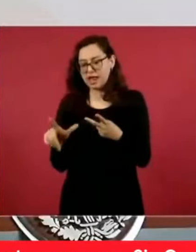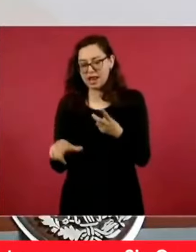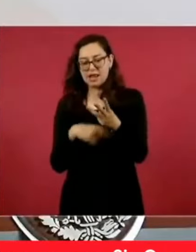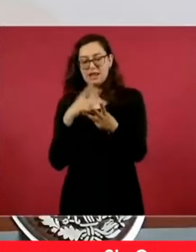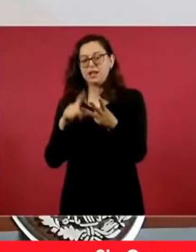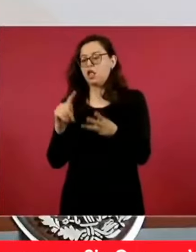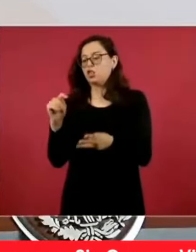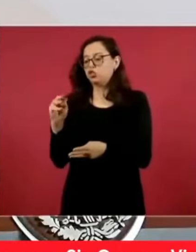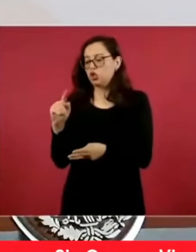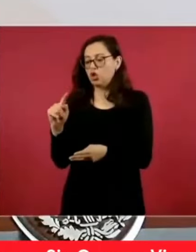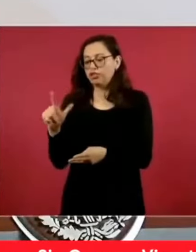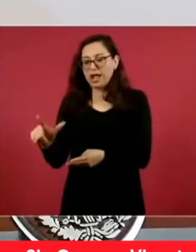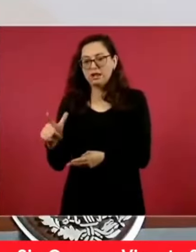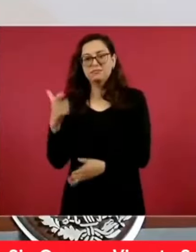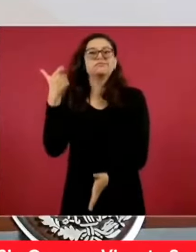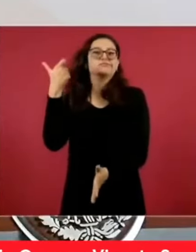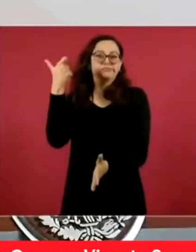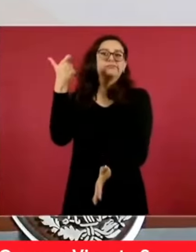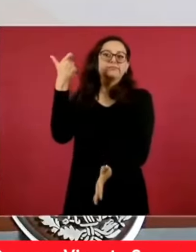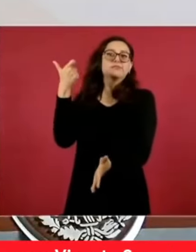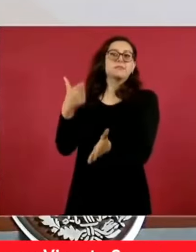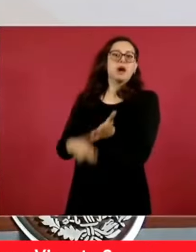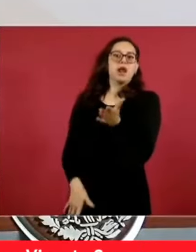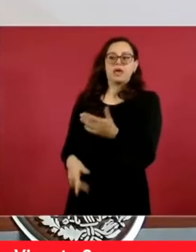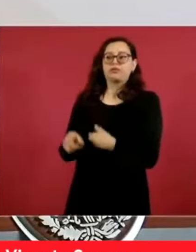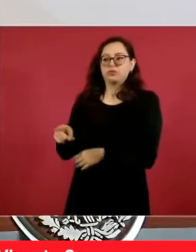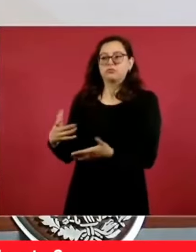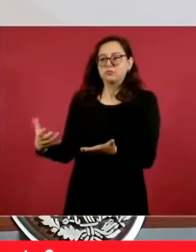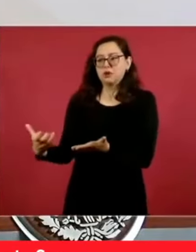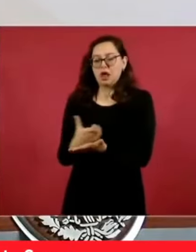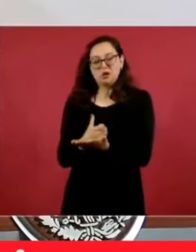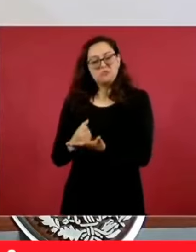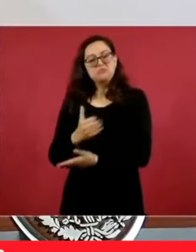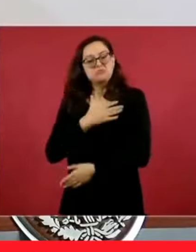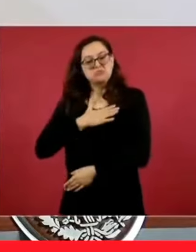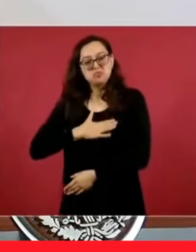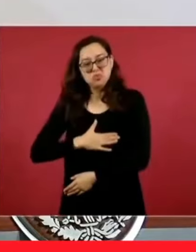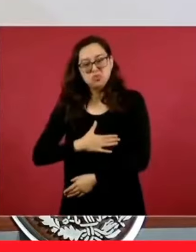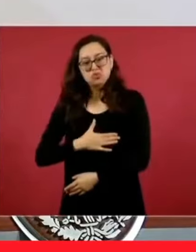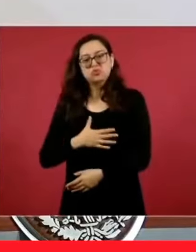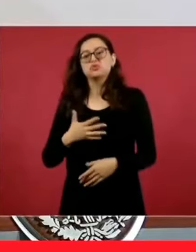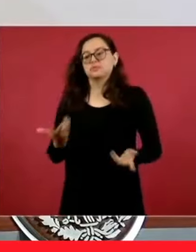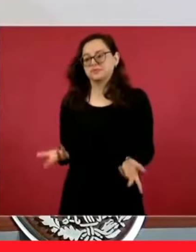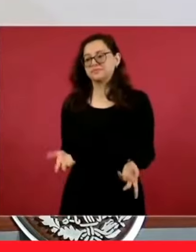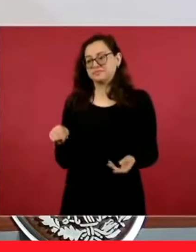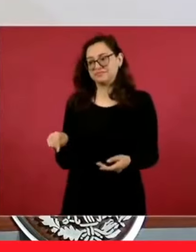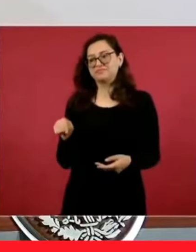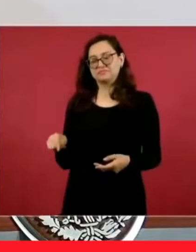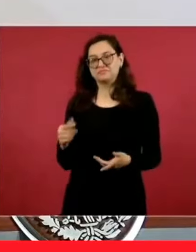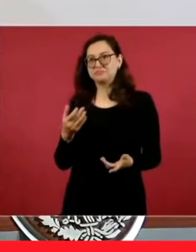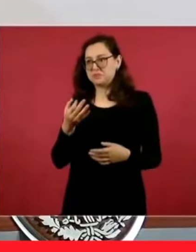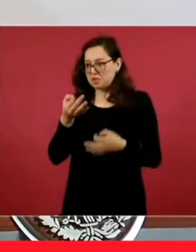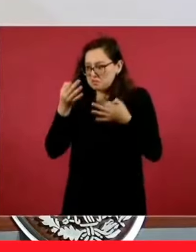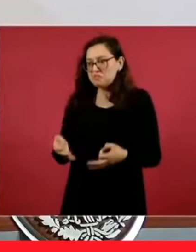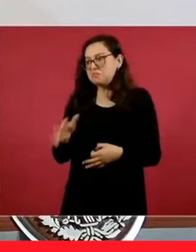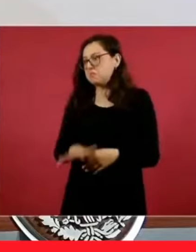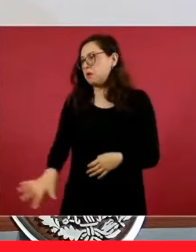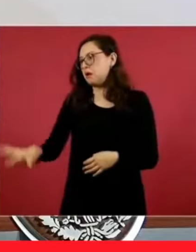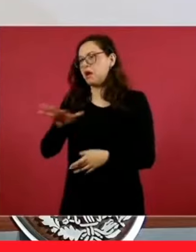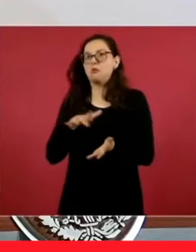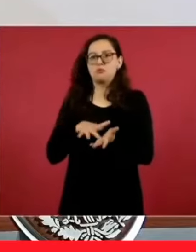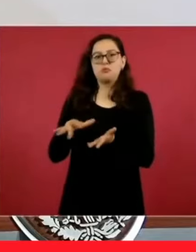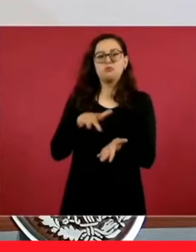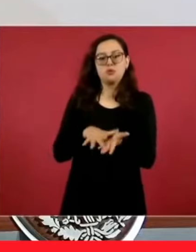franquicias con mejores precios y menores indicadores de ganancia esto es las aliadas de las y los consumidores